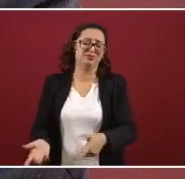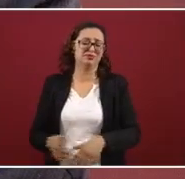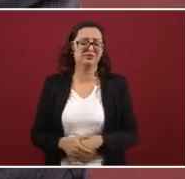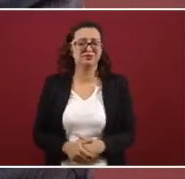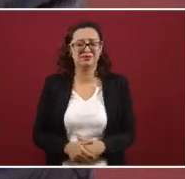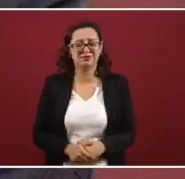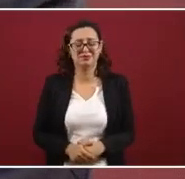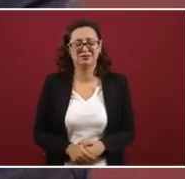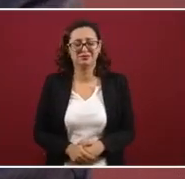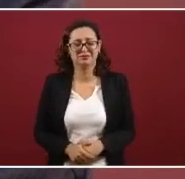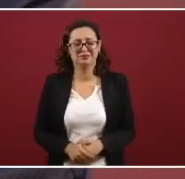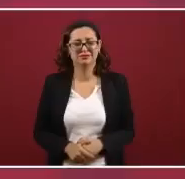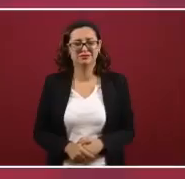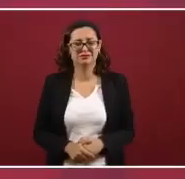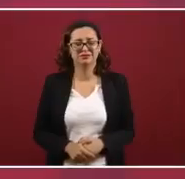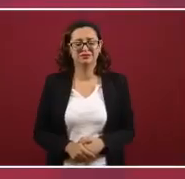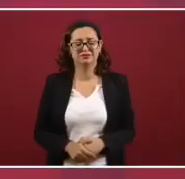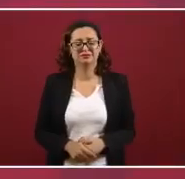ahí.